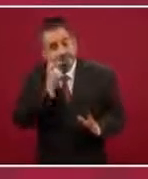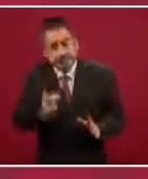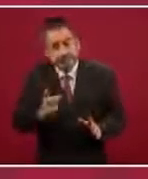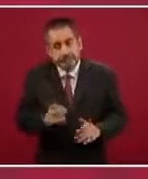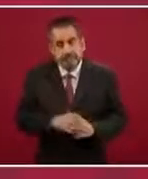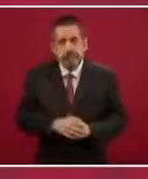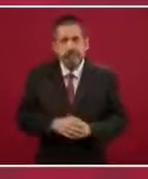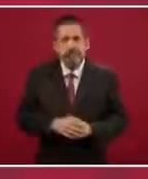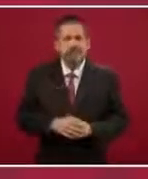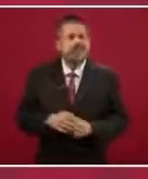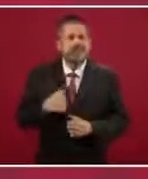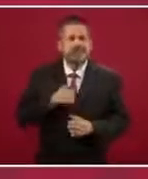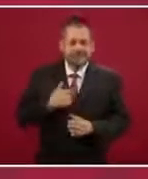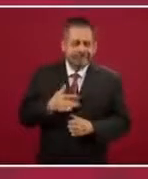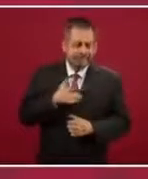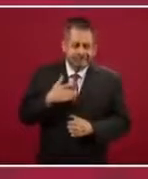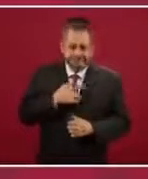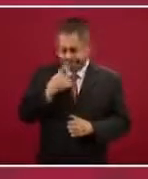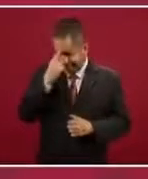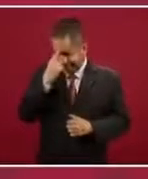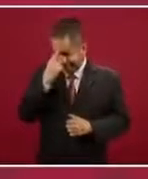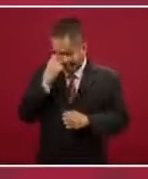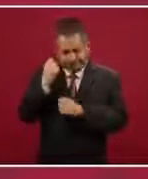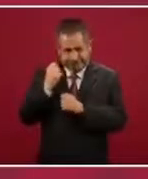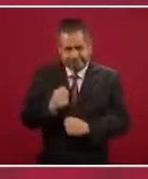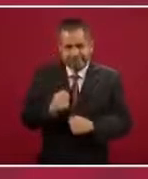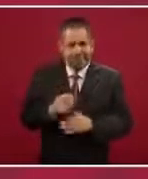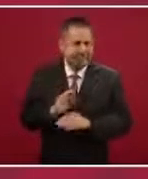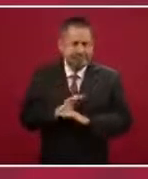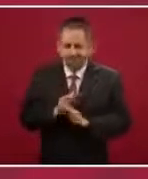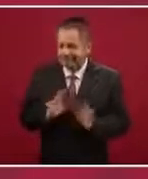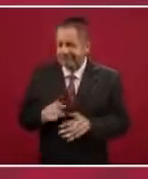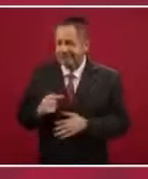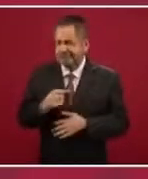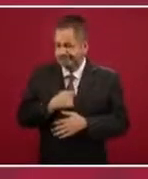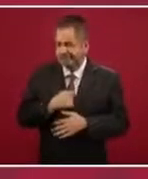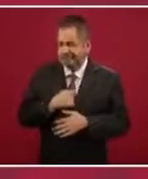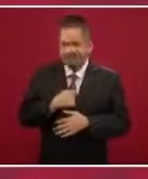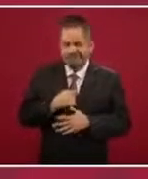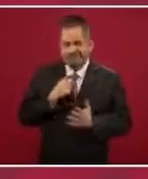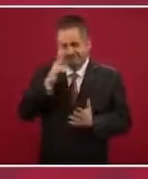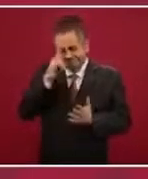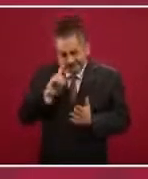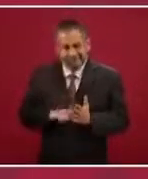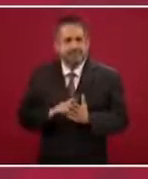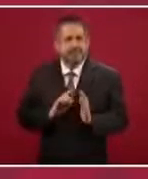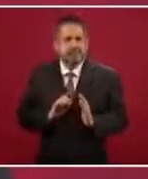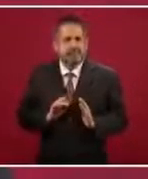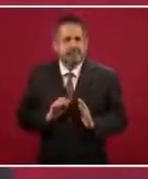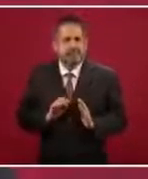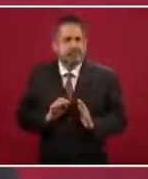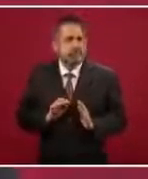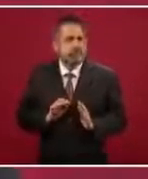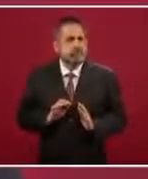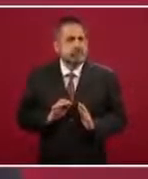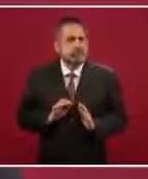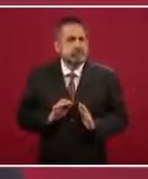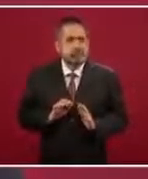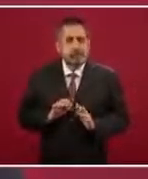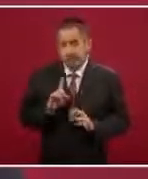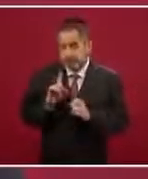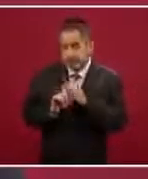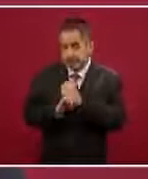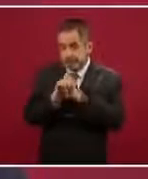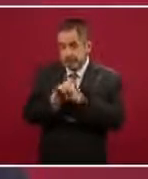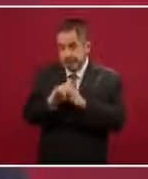estoy convencido, soy un creyente de que el principal